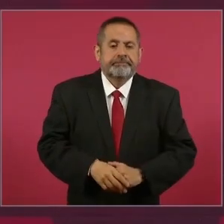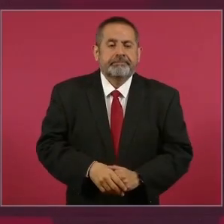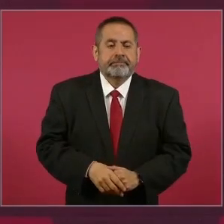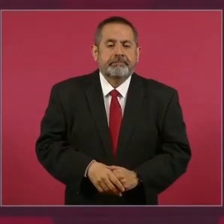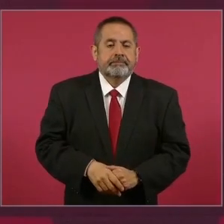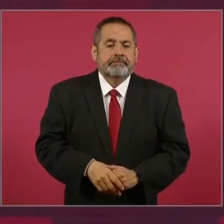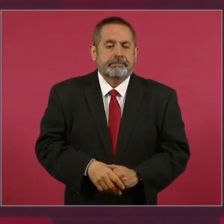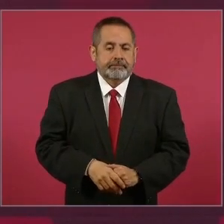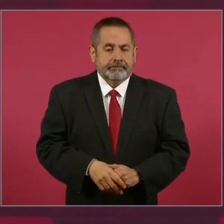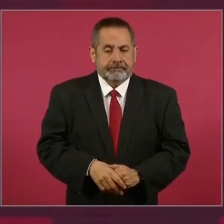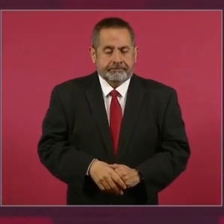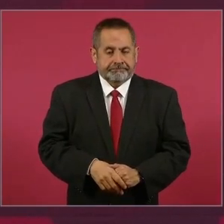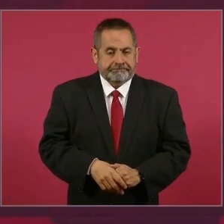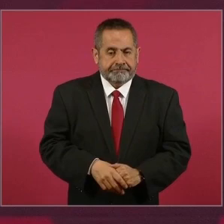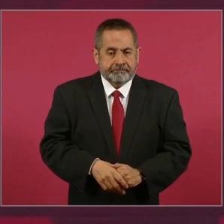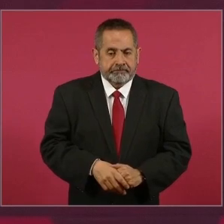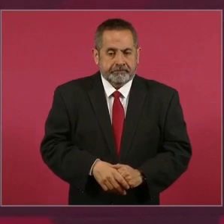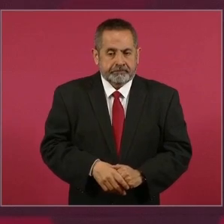México